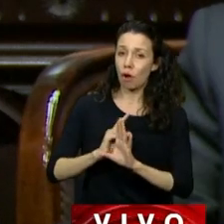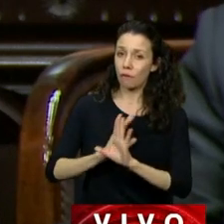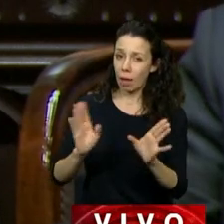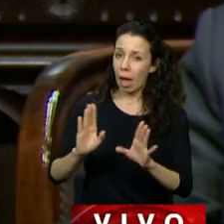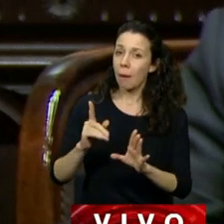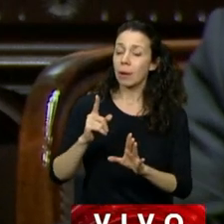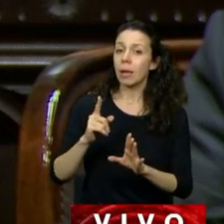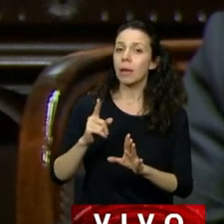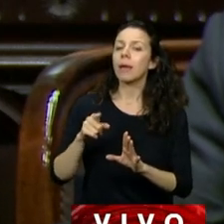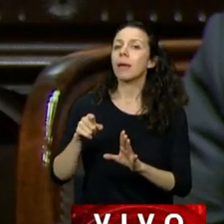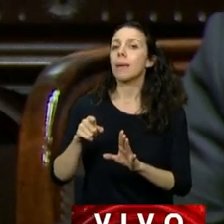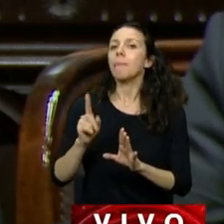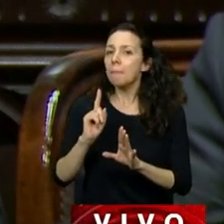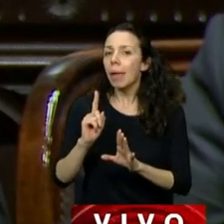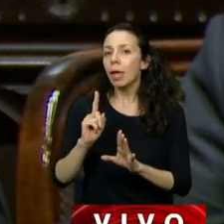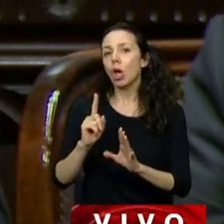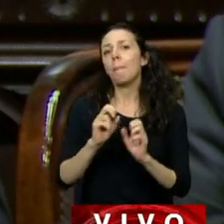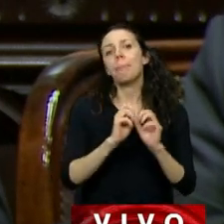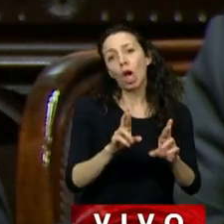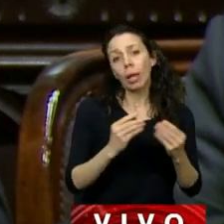presupuesto. Sobre esa base